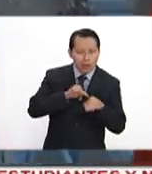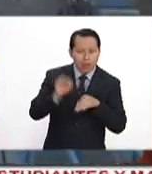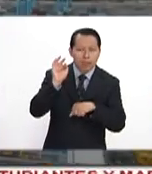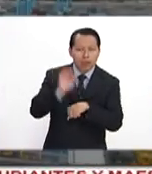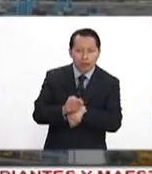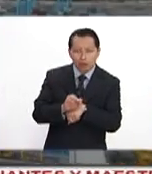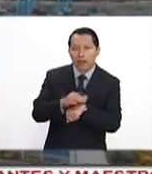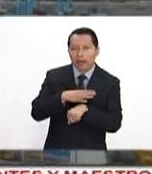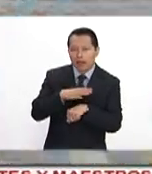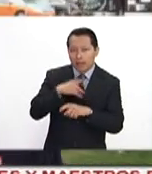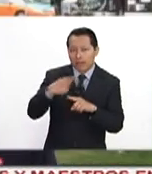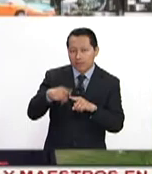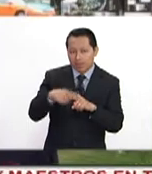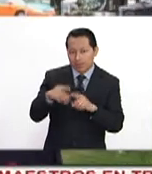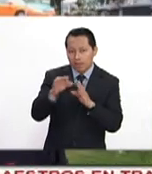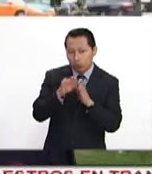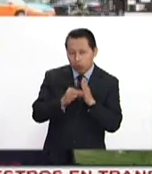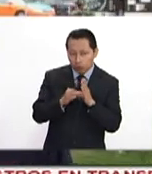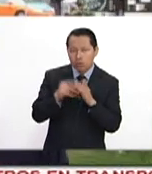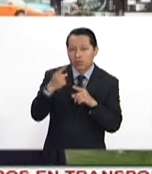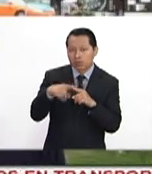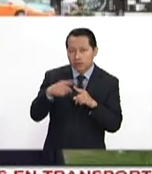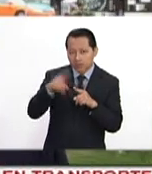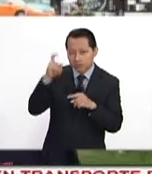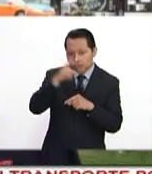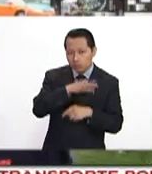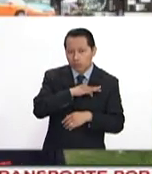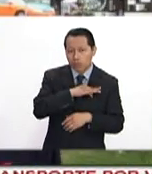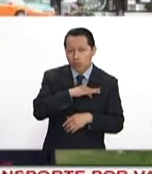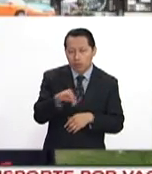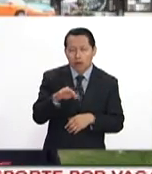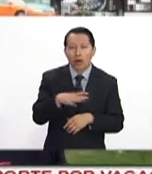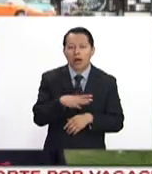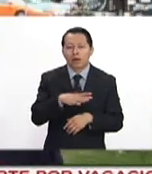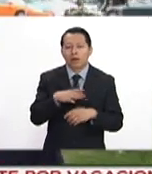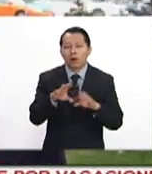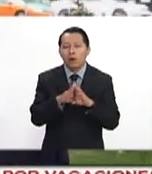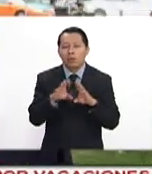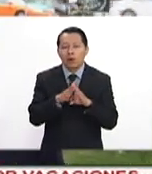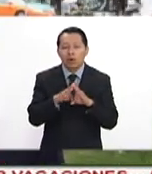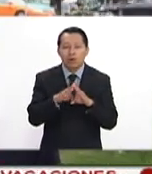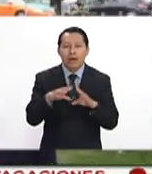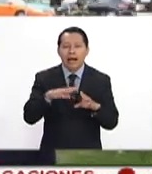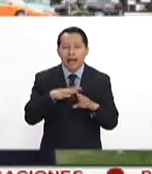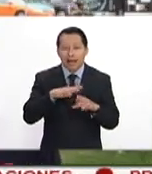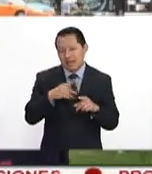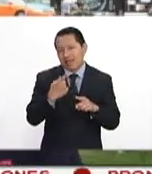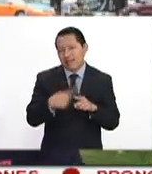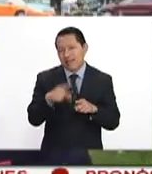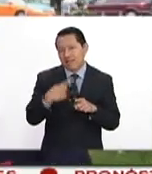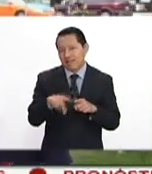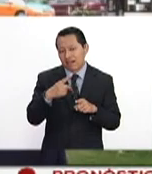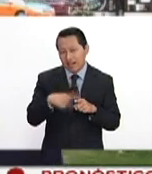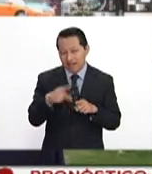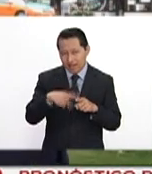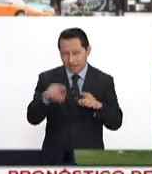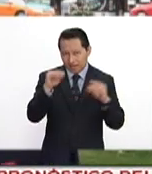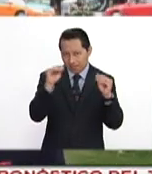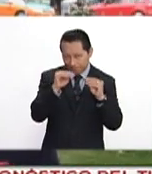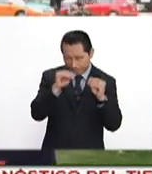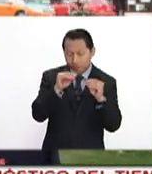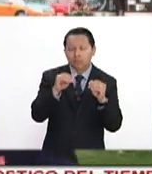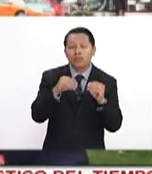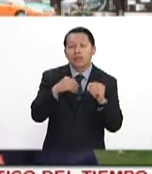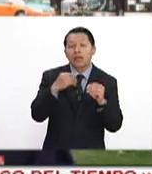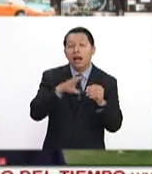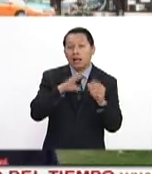ambiente. Estos son los puntos críticos que podrían generar fricciones a lo largo de las discusiones. Con relación a la renegociación